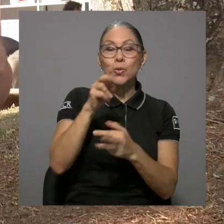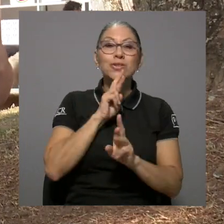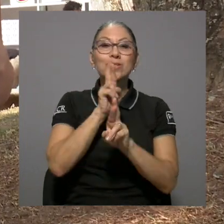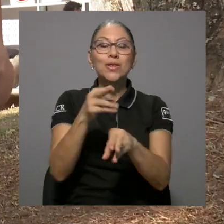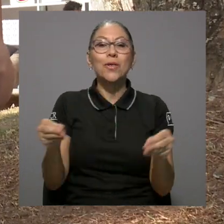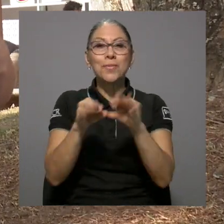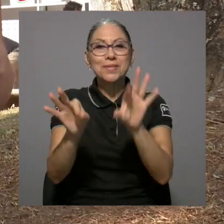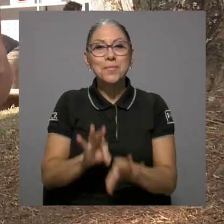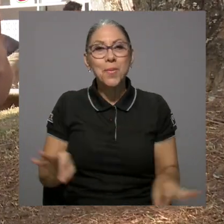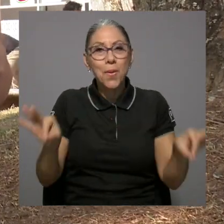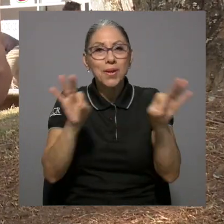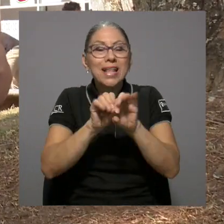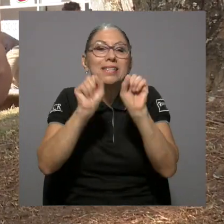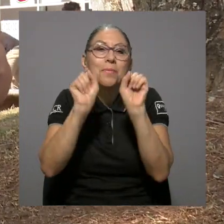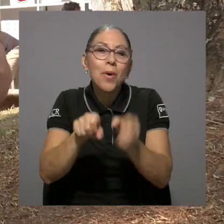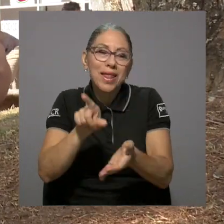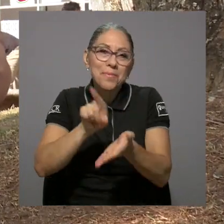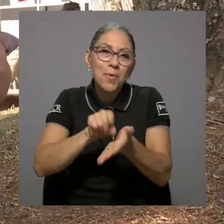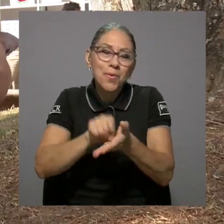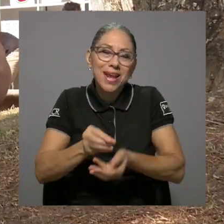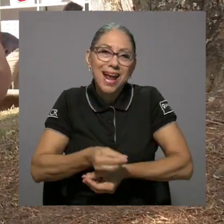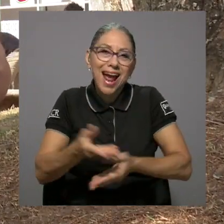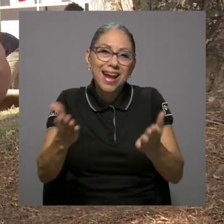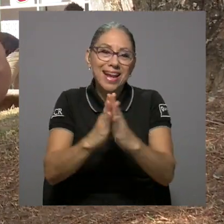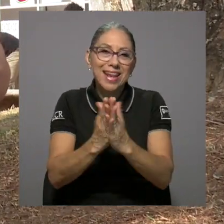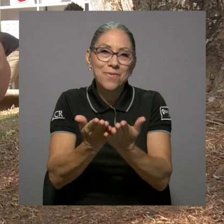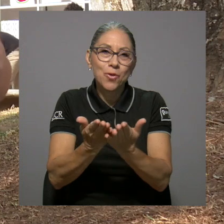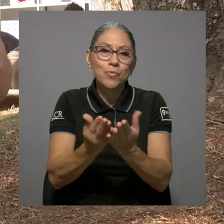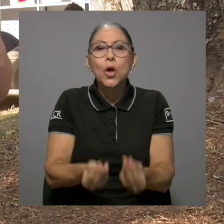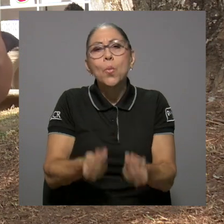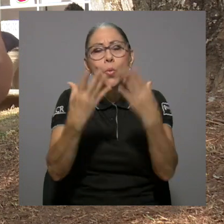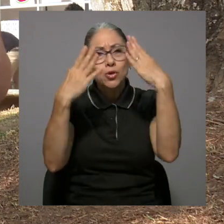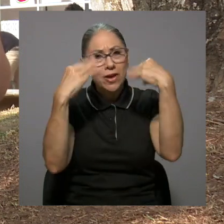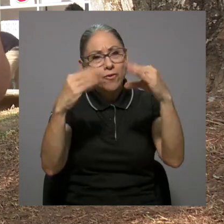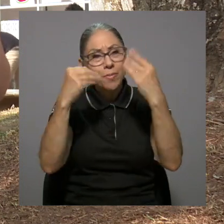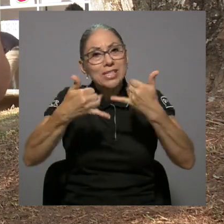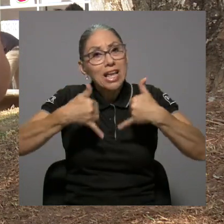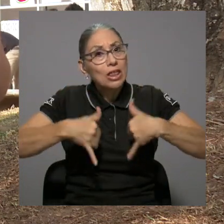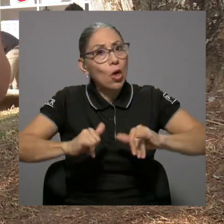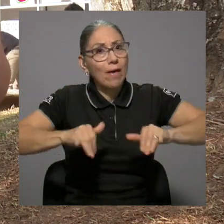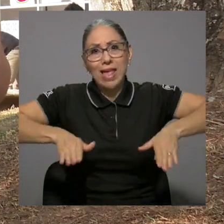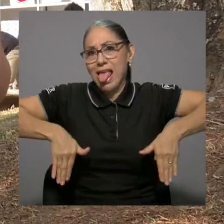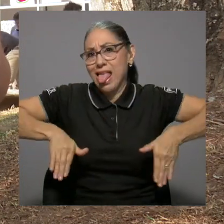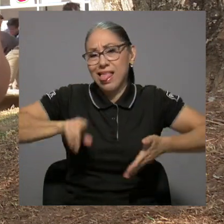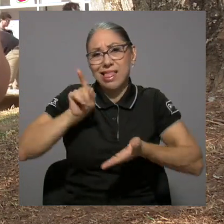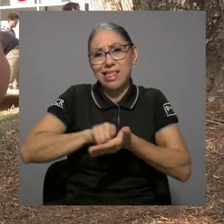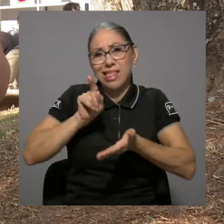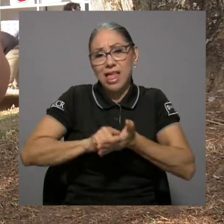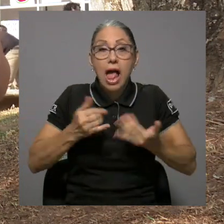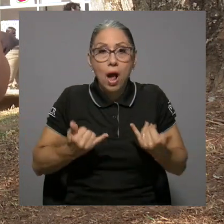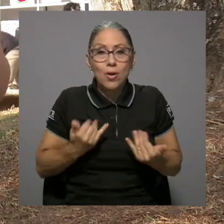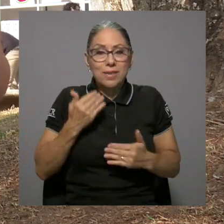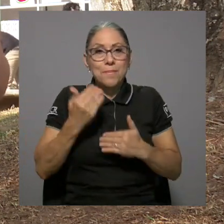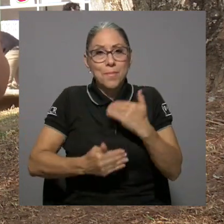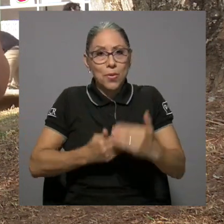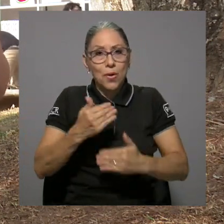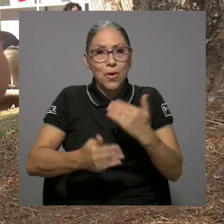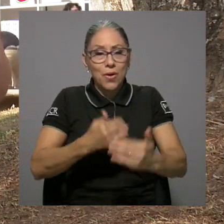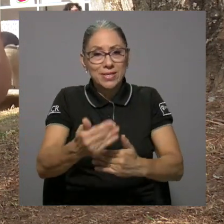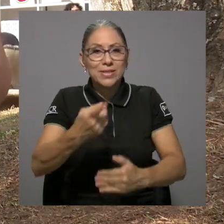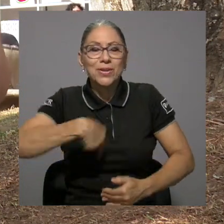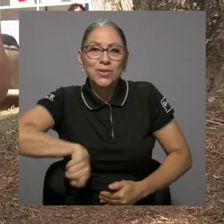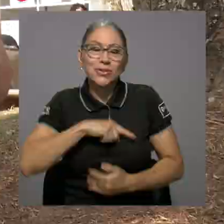más importantes fue poder publicar el libro. De hecho, hay muchísima información que todavía no hemos logrado publicar, que está en proceso y